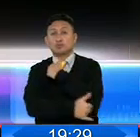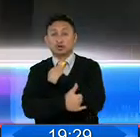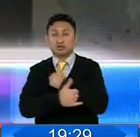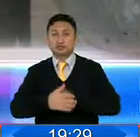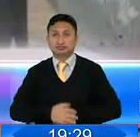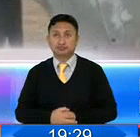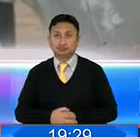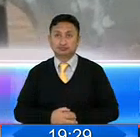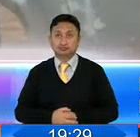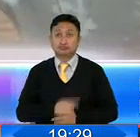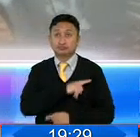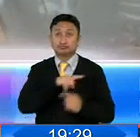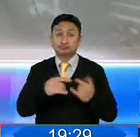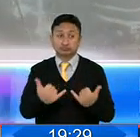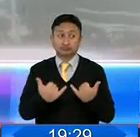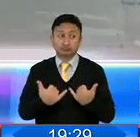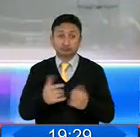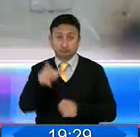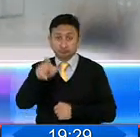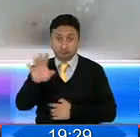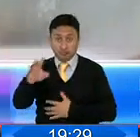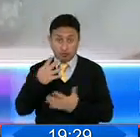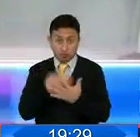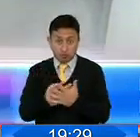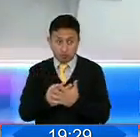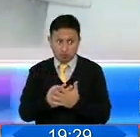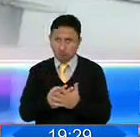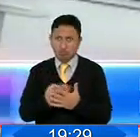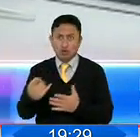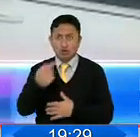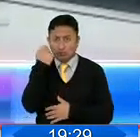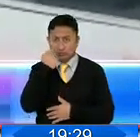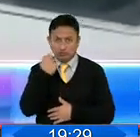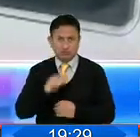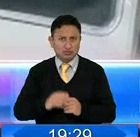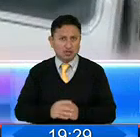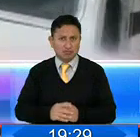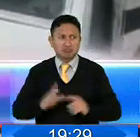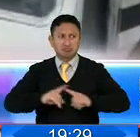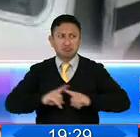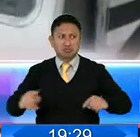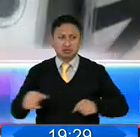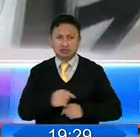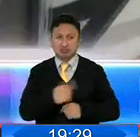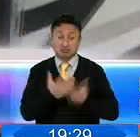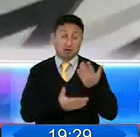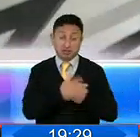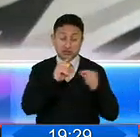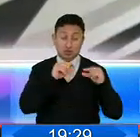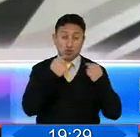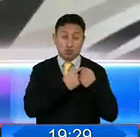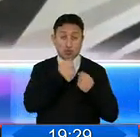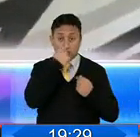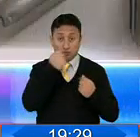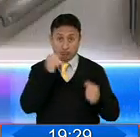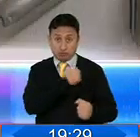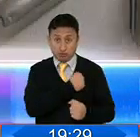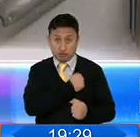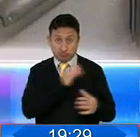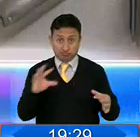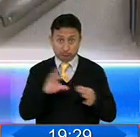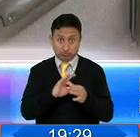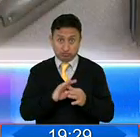extranjero. Hasta el momento no hay detenidos, ni se encontró droga, pero se investigan nexos con el narcotráfico. Se encontró